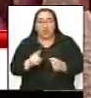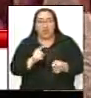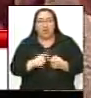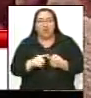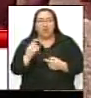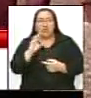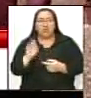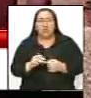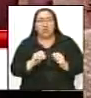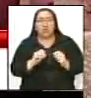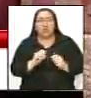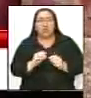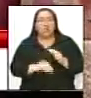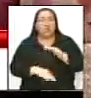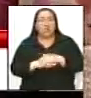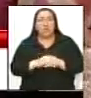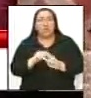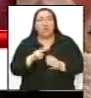monto que no exceda